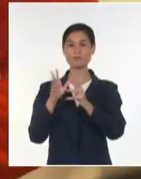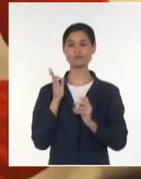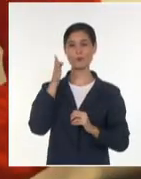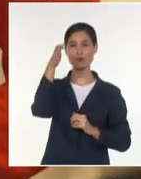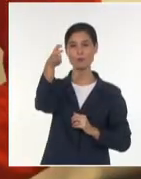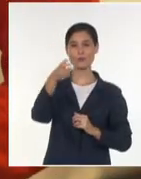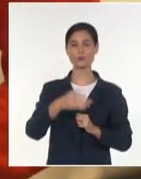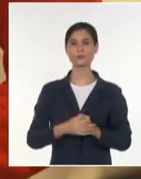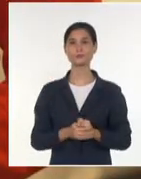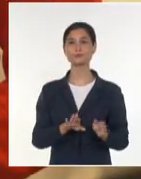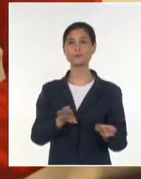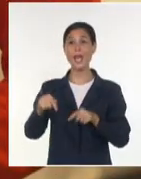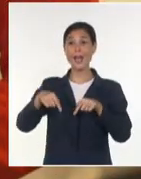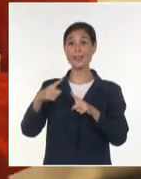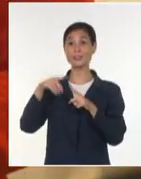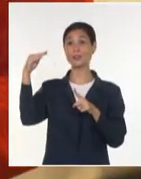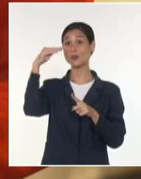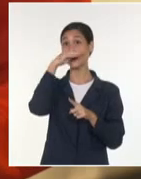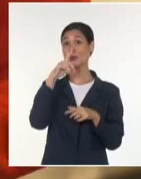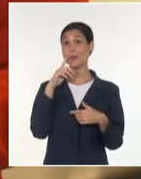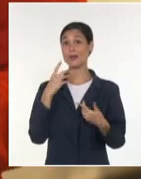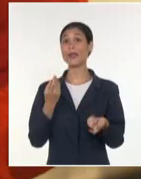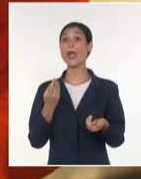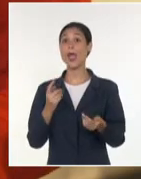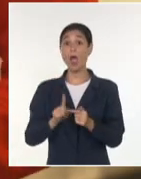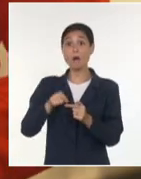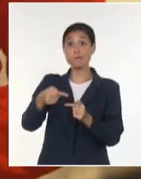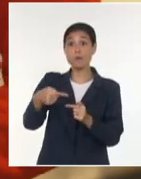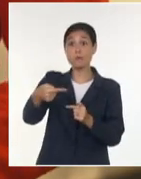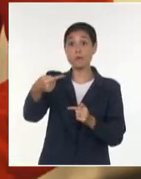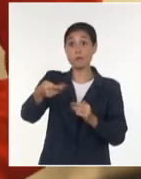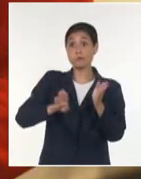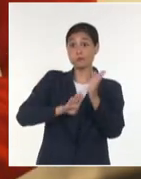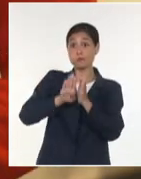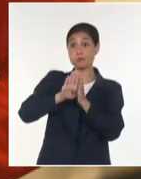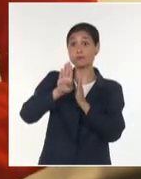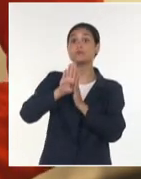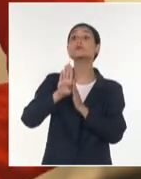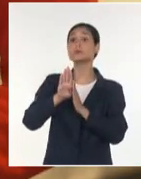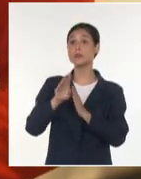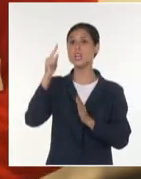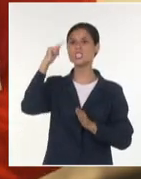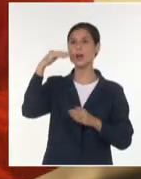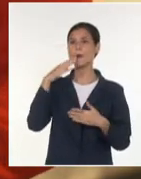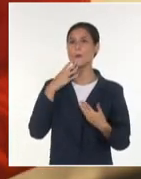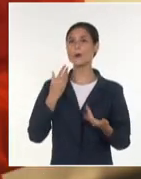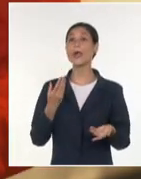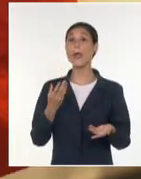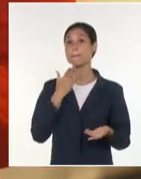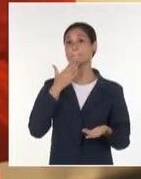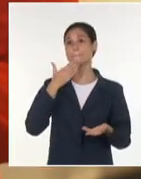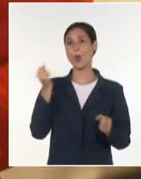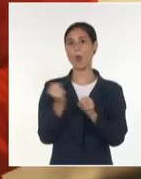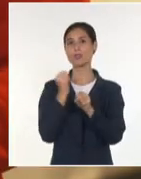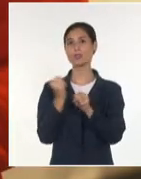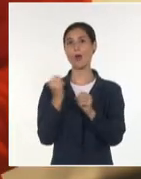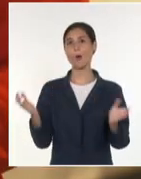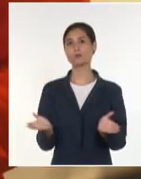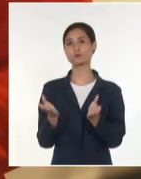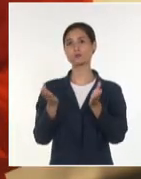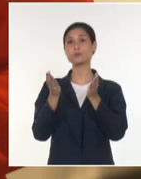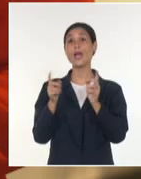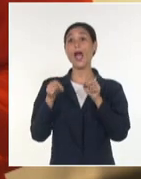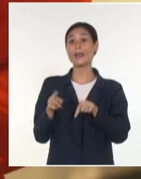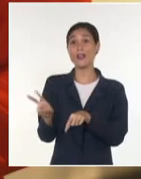panorama tecnológico que cambia de forma acelerada, es clave desarrollar nuestras competencias digitales. Por eso, desde la Facultad de